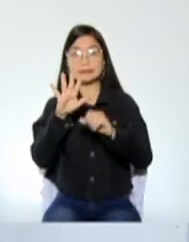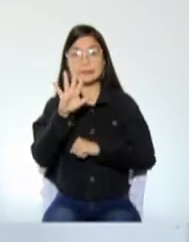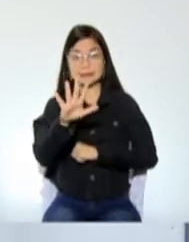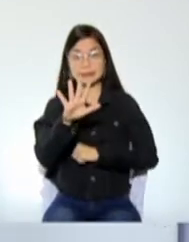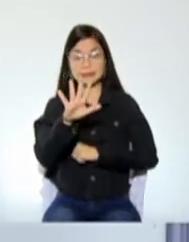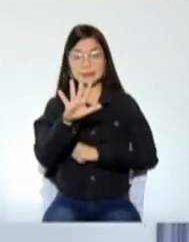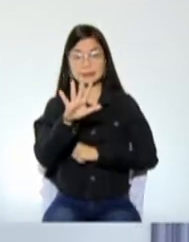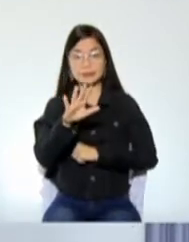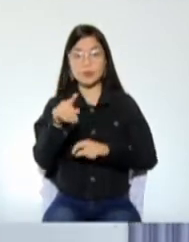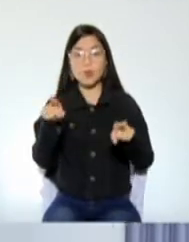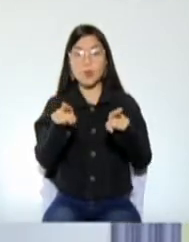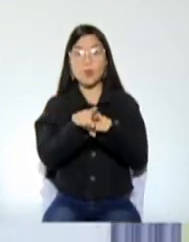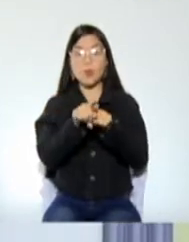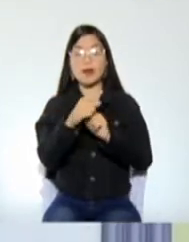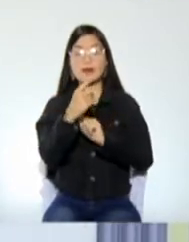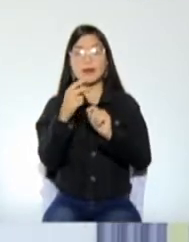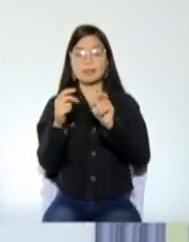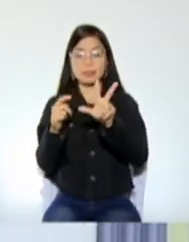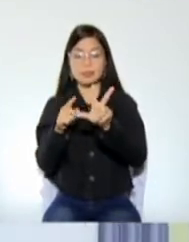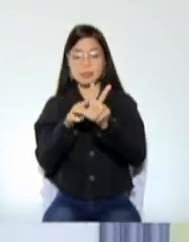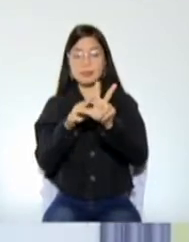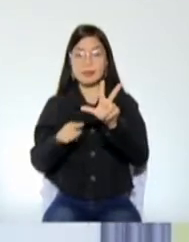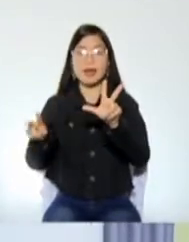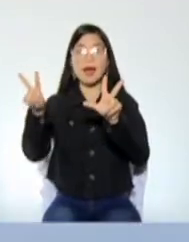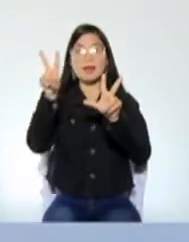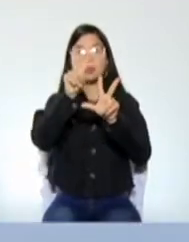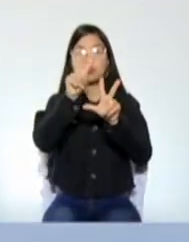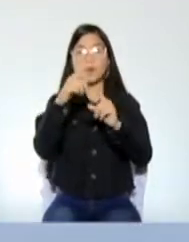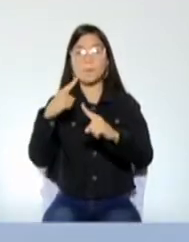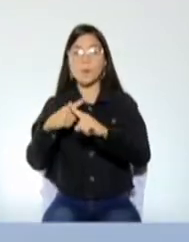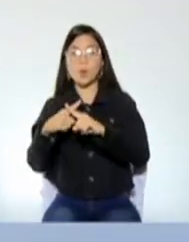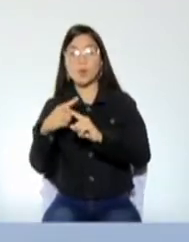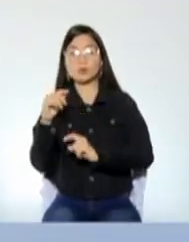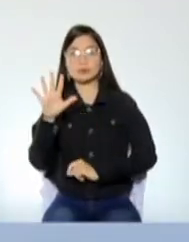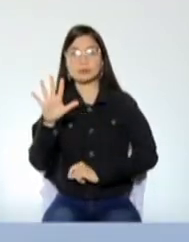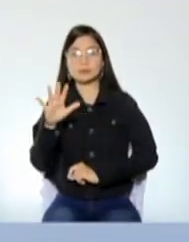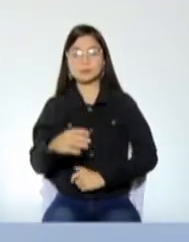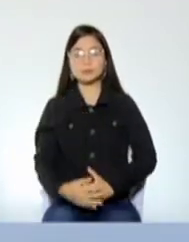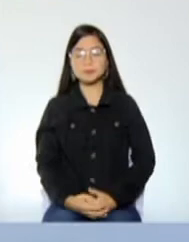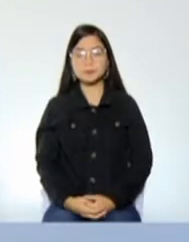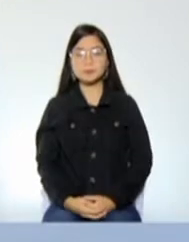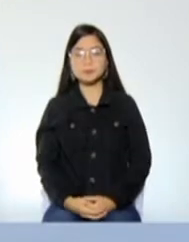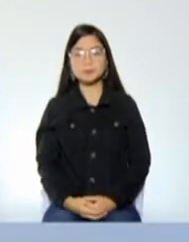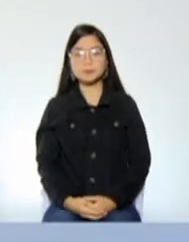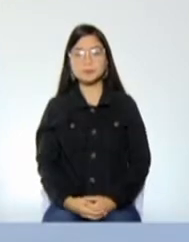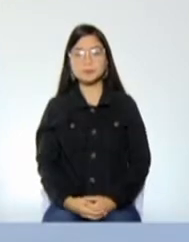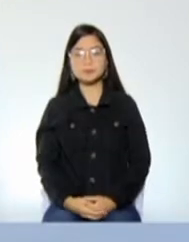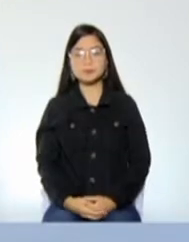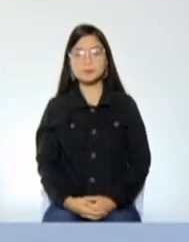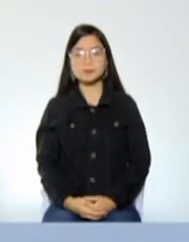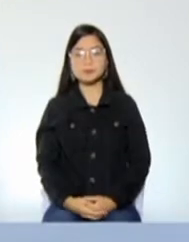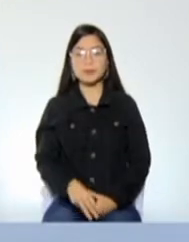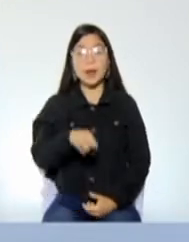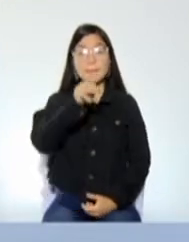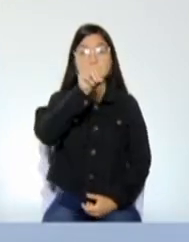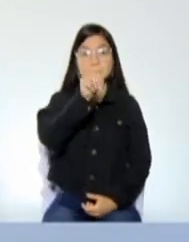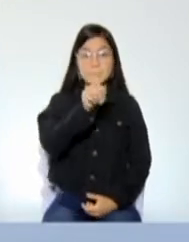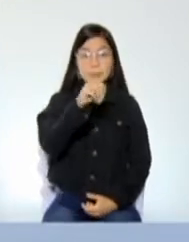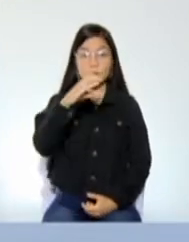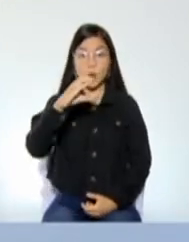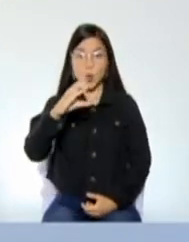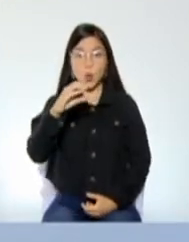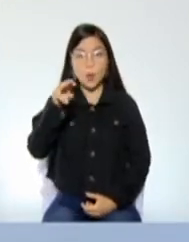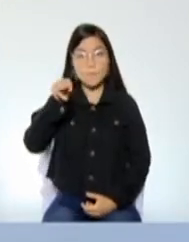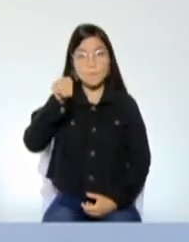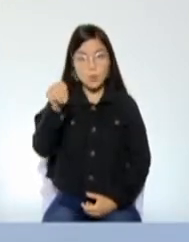la 2 por 5, porque el 3 se repite 2 veces. Cuando buscamos su mínimo común múltiplo,